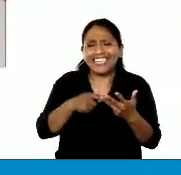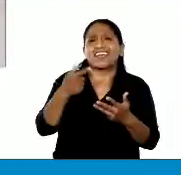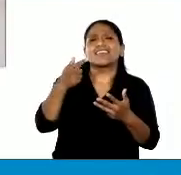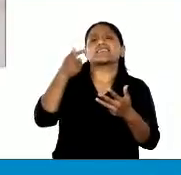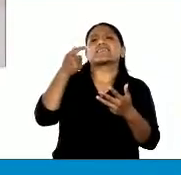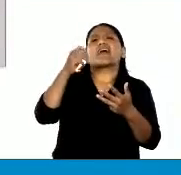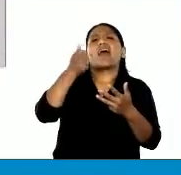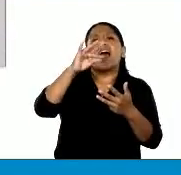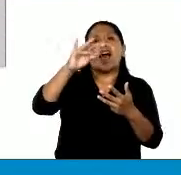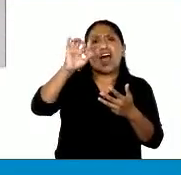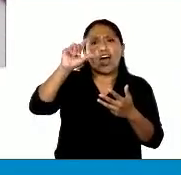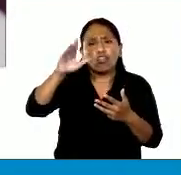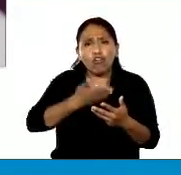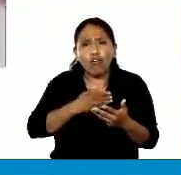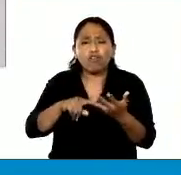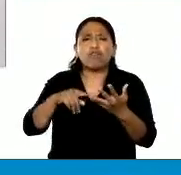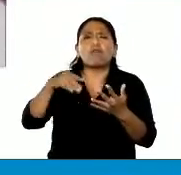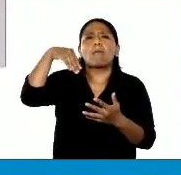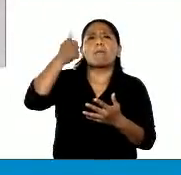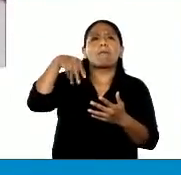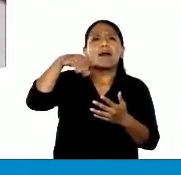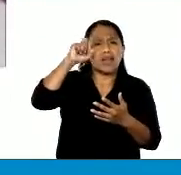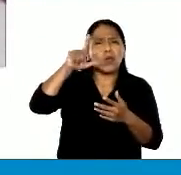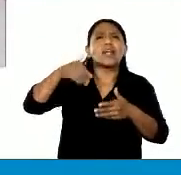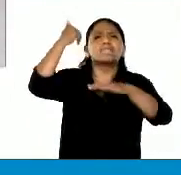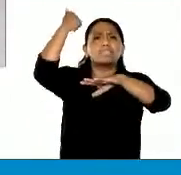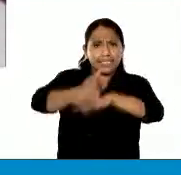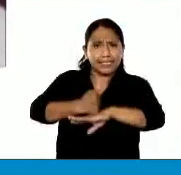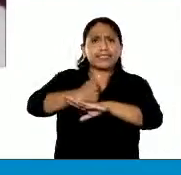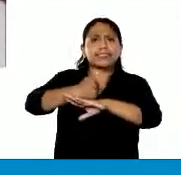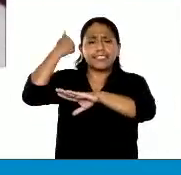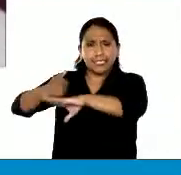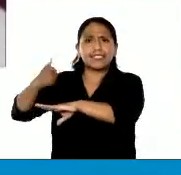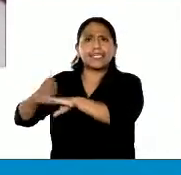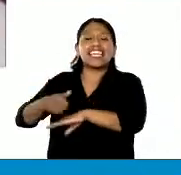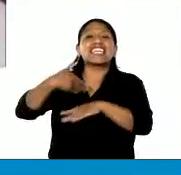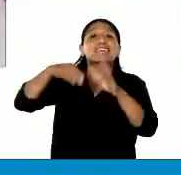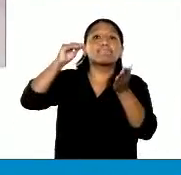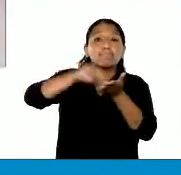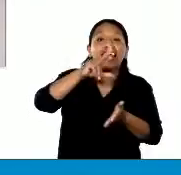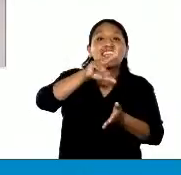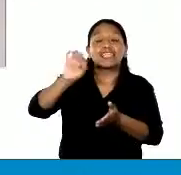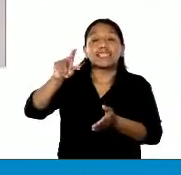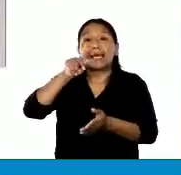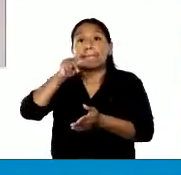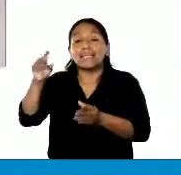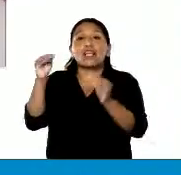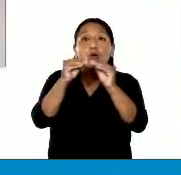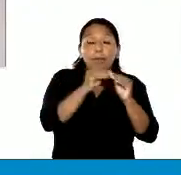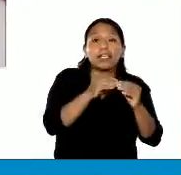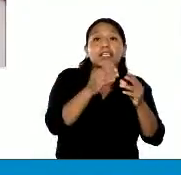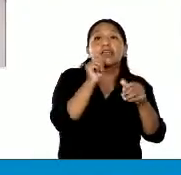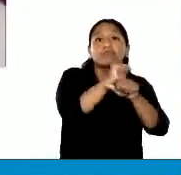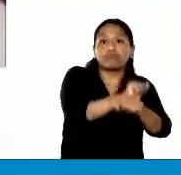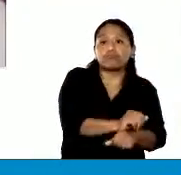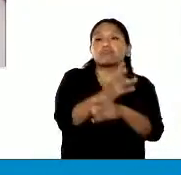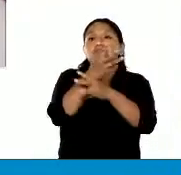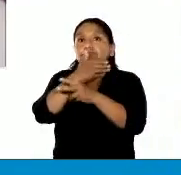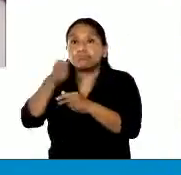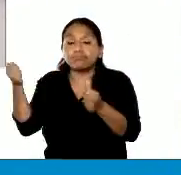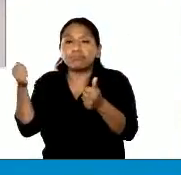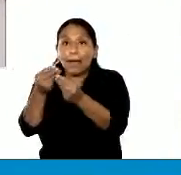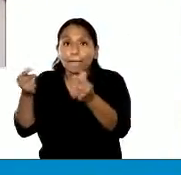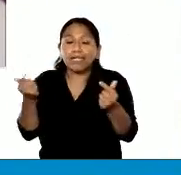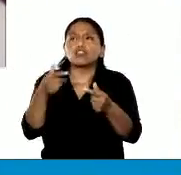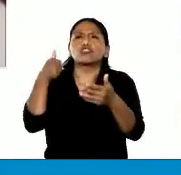Berardi, Manuel Carricondo, presentes, y 30.000 compañeras, compañeros detenidos, desaparecidos, que lucharon por una